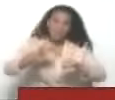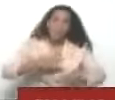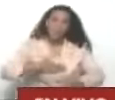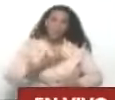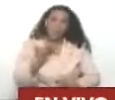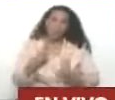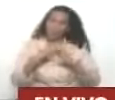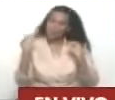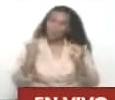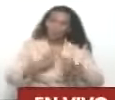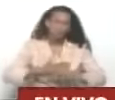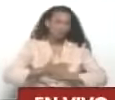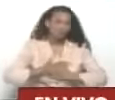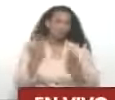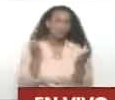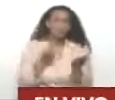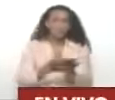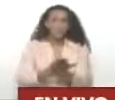¿verdad?